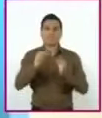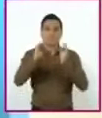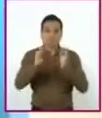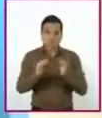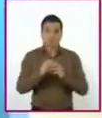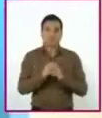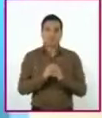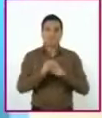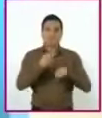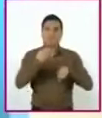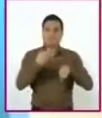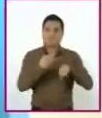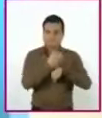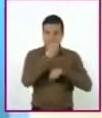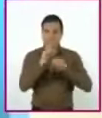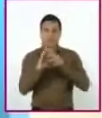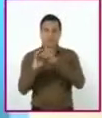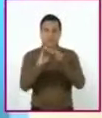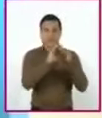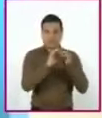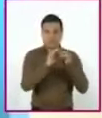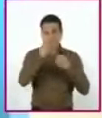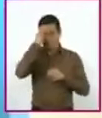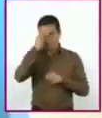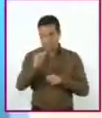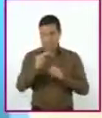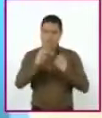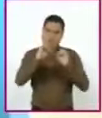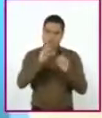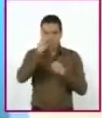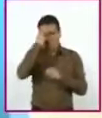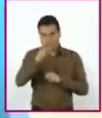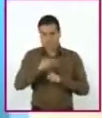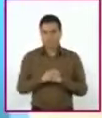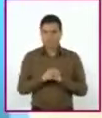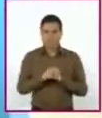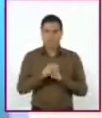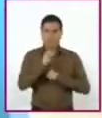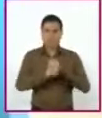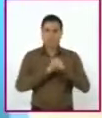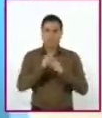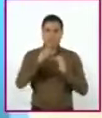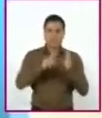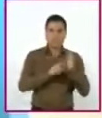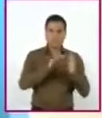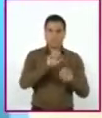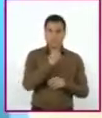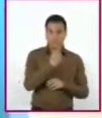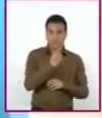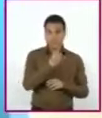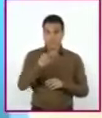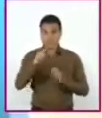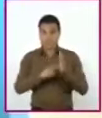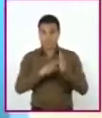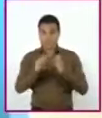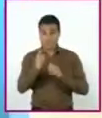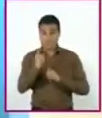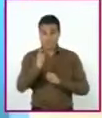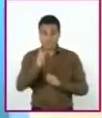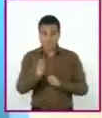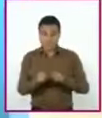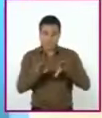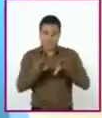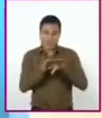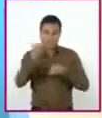o México, de 1521 a 1821 fue parte de Nueva España y que en su condición